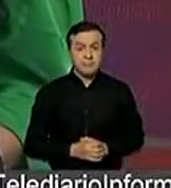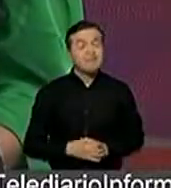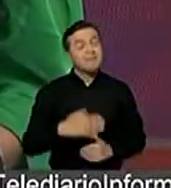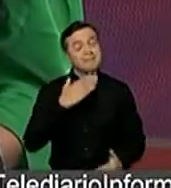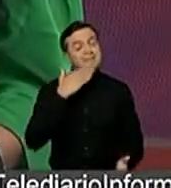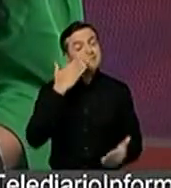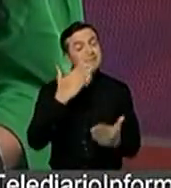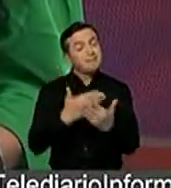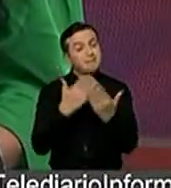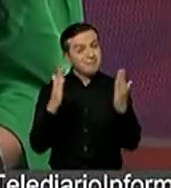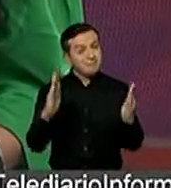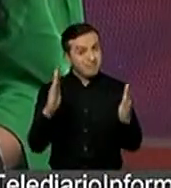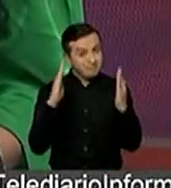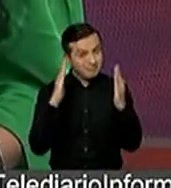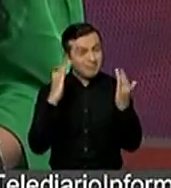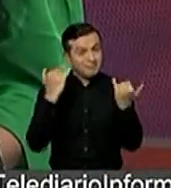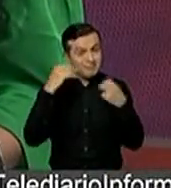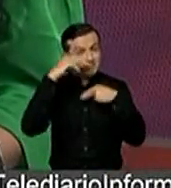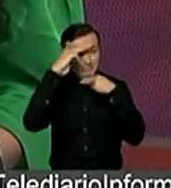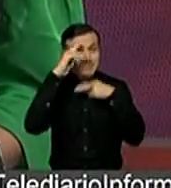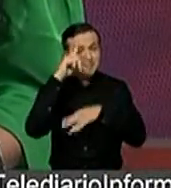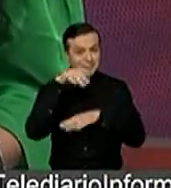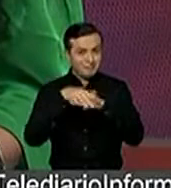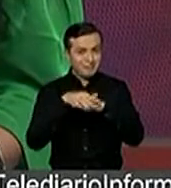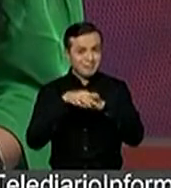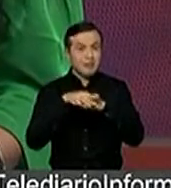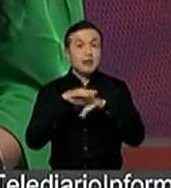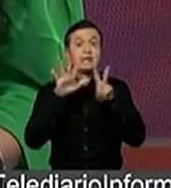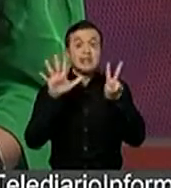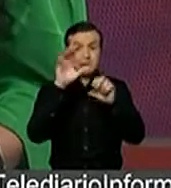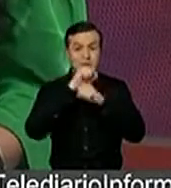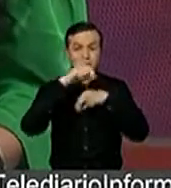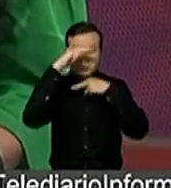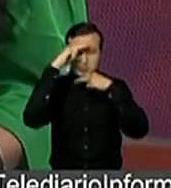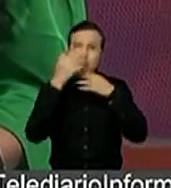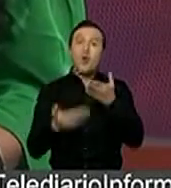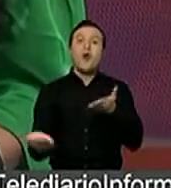Muchas gracias por acompañarnos aquí en su telediario. Los esperamos a las 19